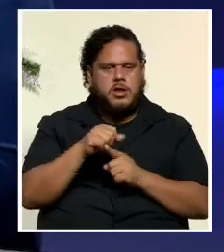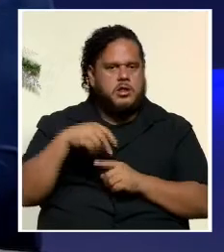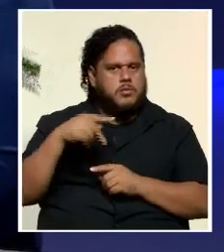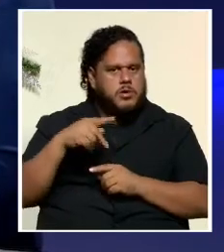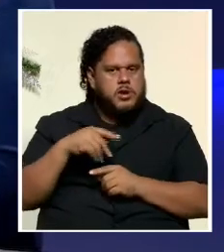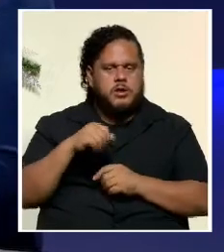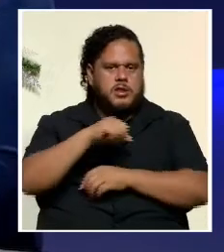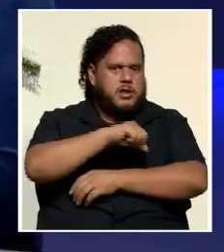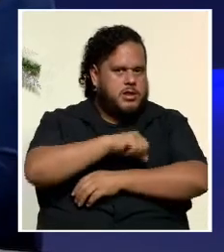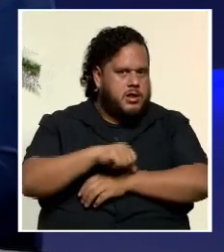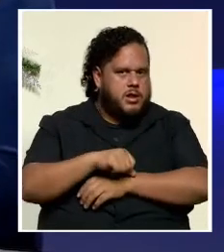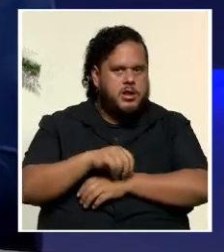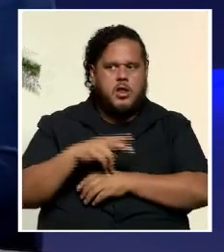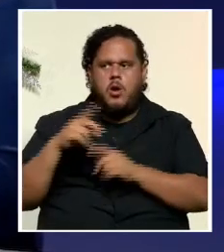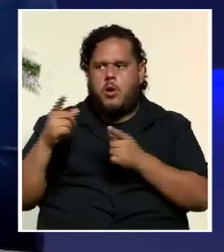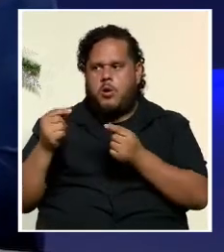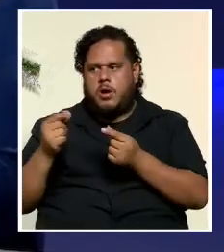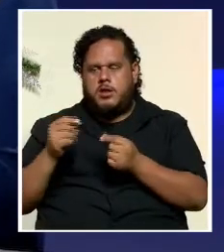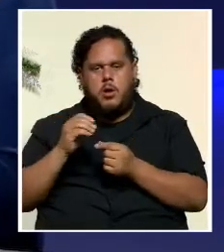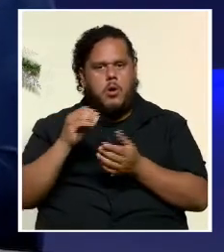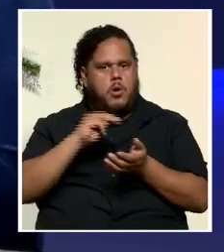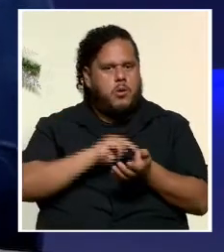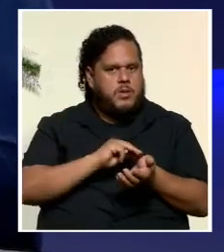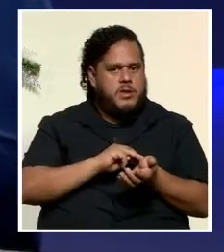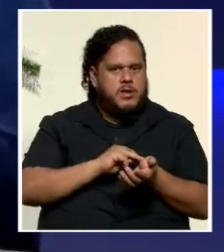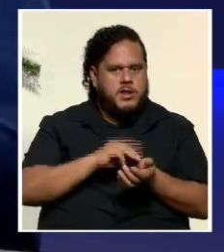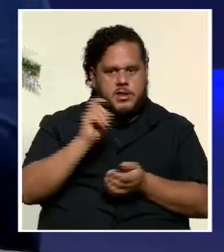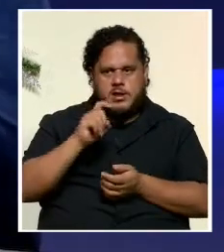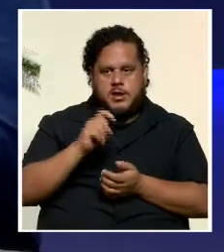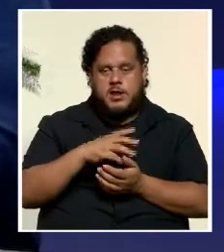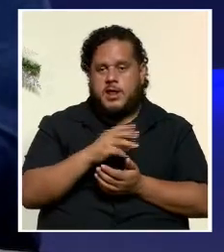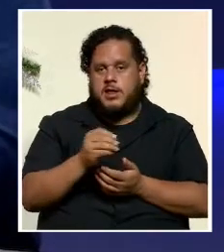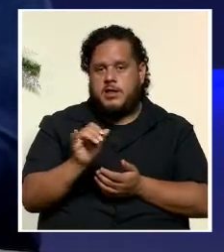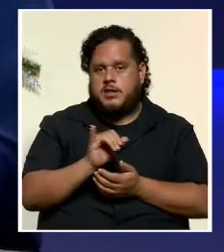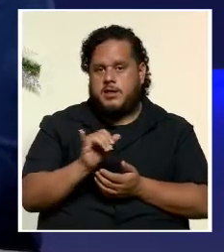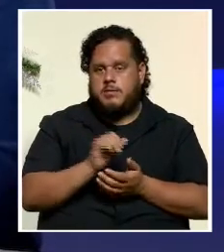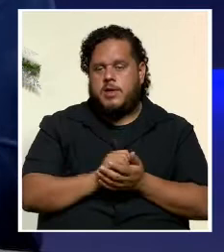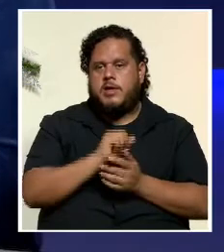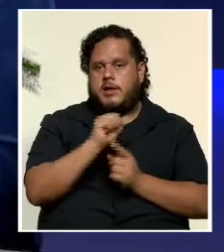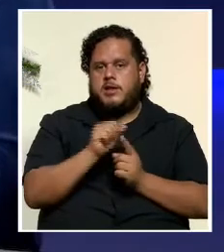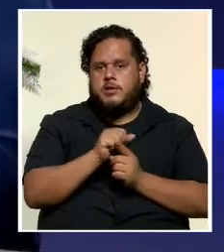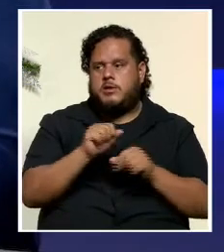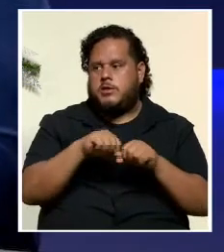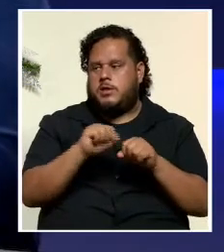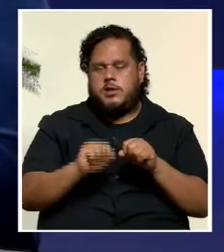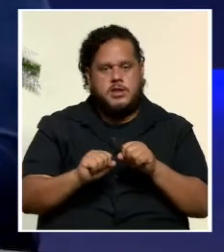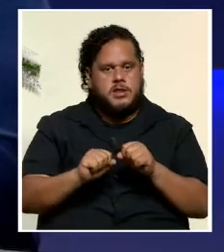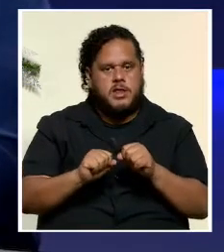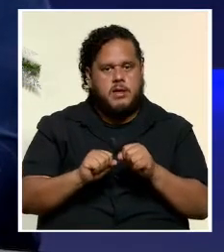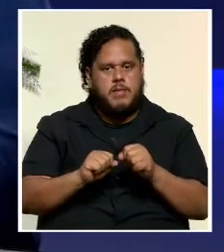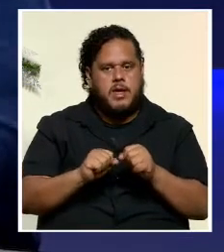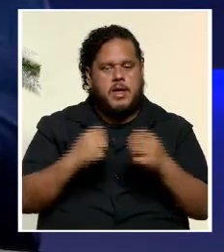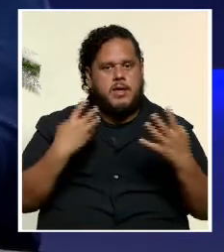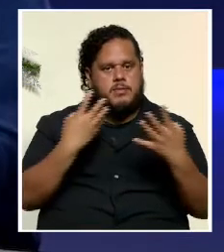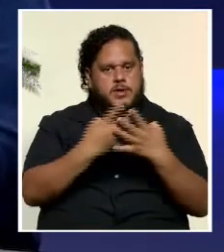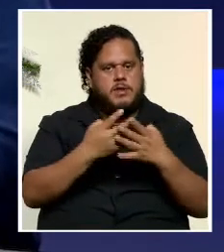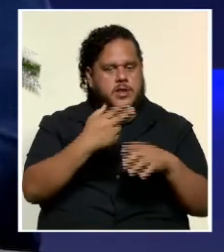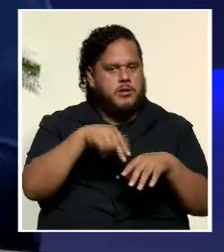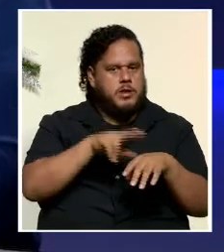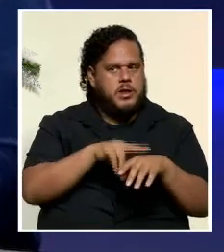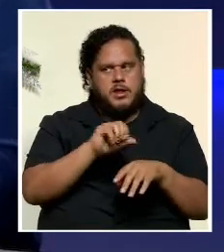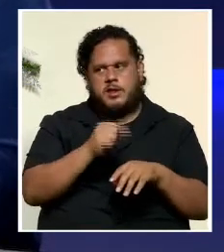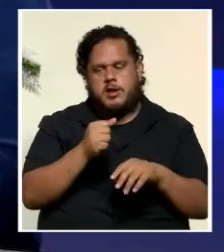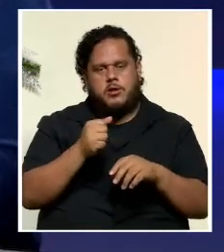o cánceres o medicinas que requieren, y también en el caso del sistema penitenciario nacional, que es el otro